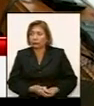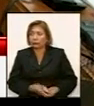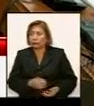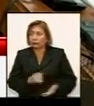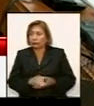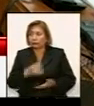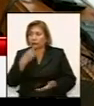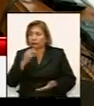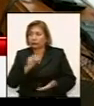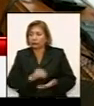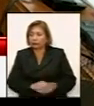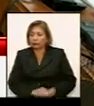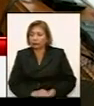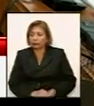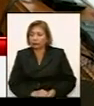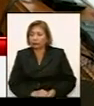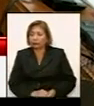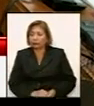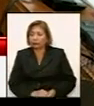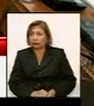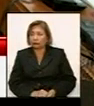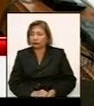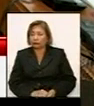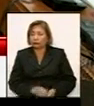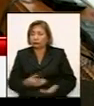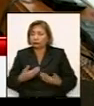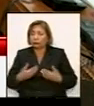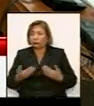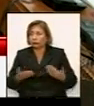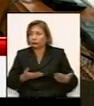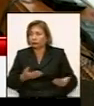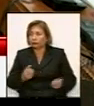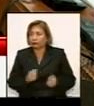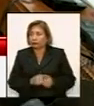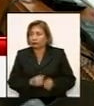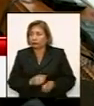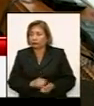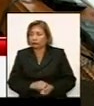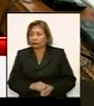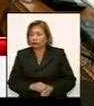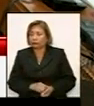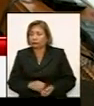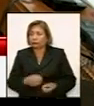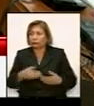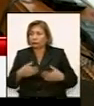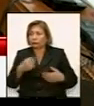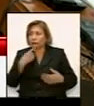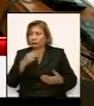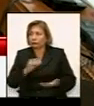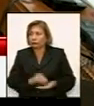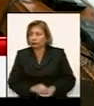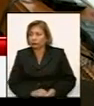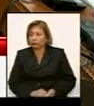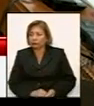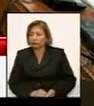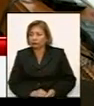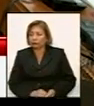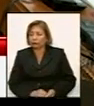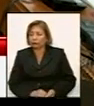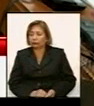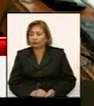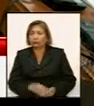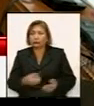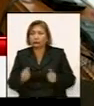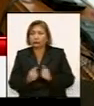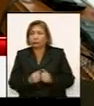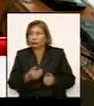distintas ministras desde el momento que se planteó la plataforma, pero todas han mostrado su compromiso con